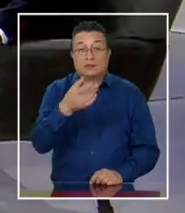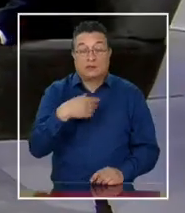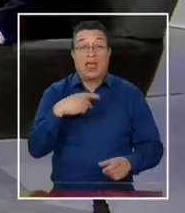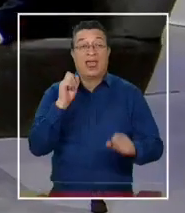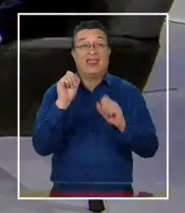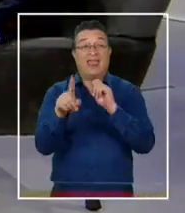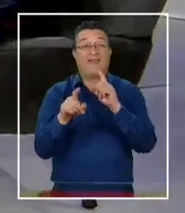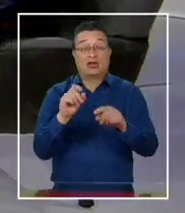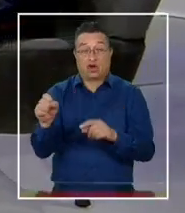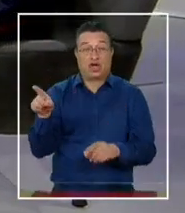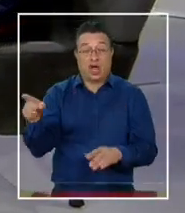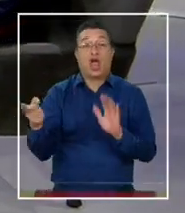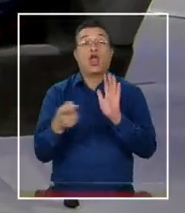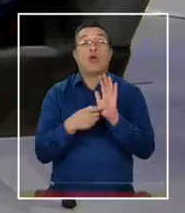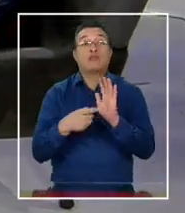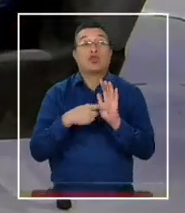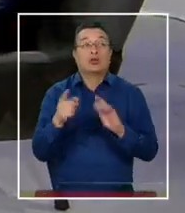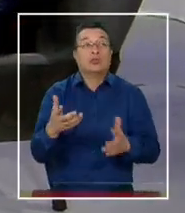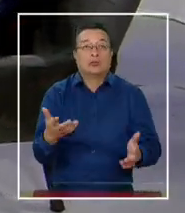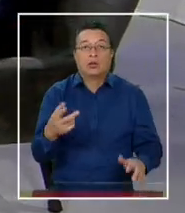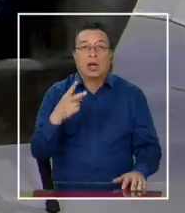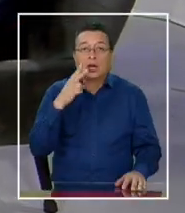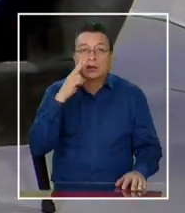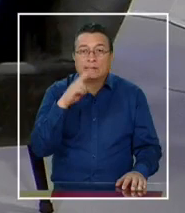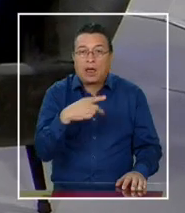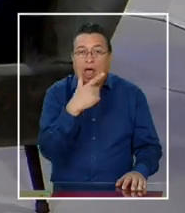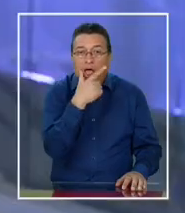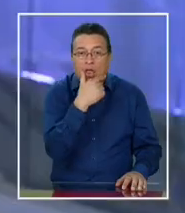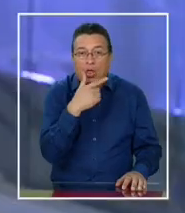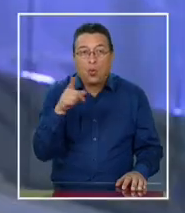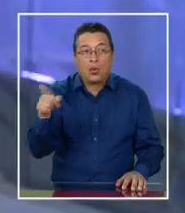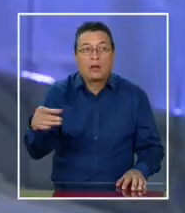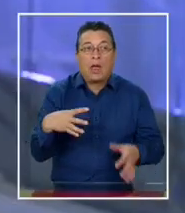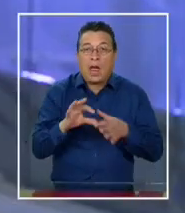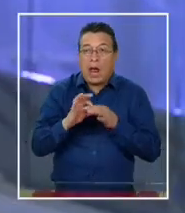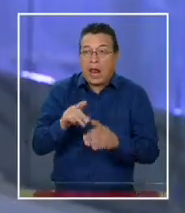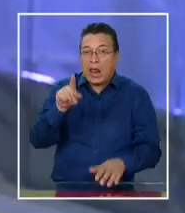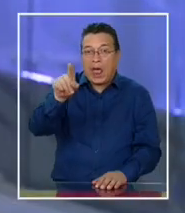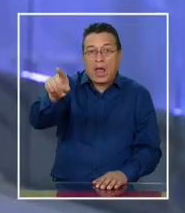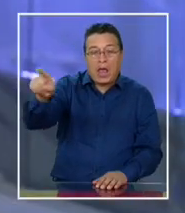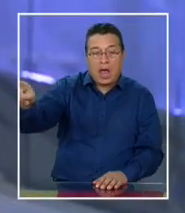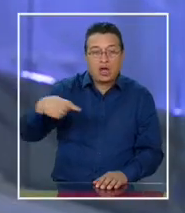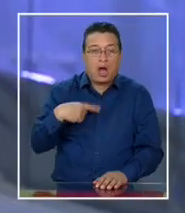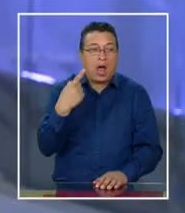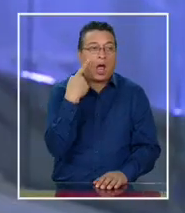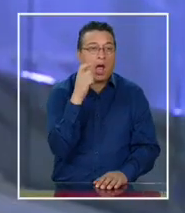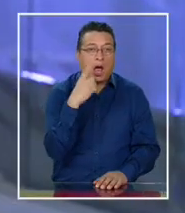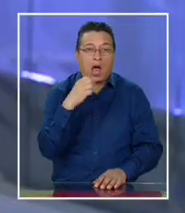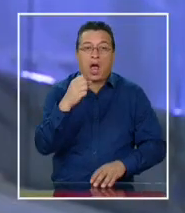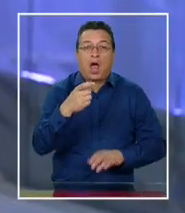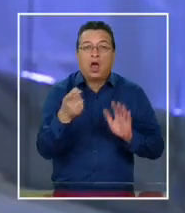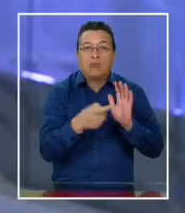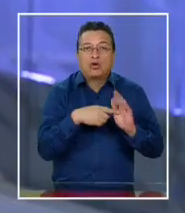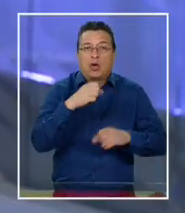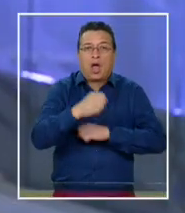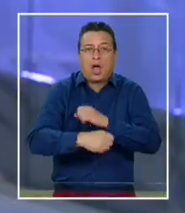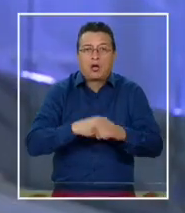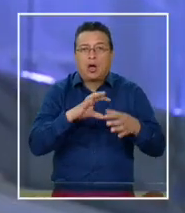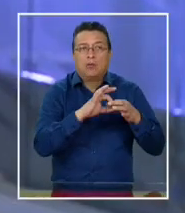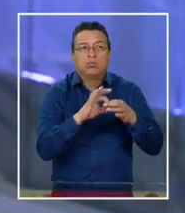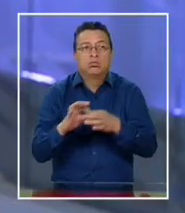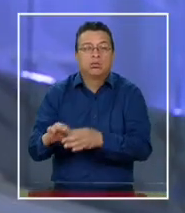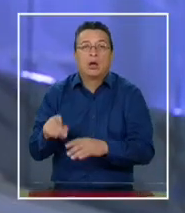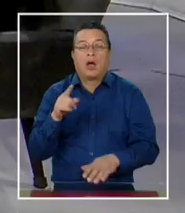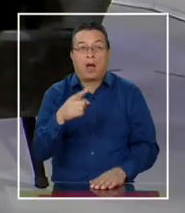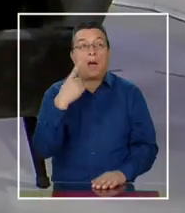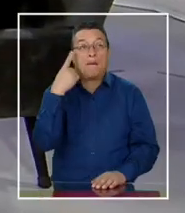defensores que duda cabe que ellos lo son los que ganan o sea es que es una cosa son los hechos y otra cosa